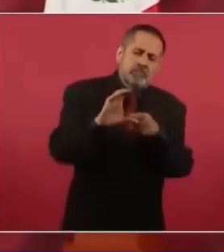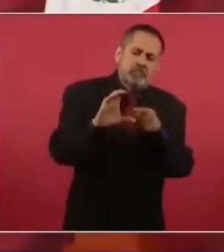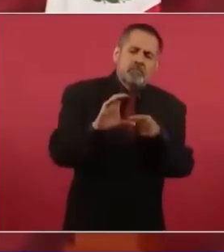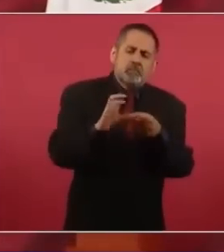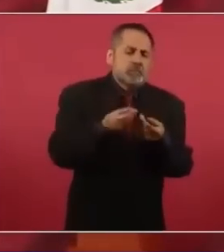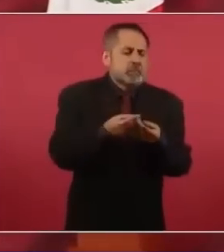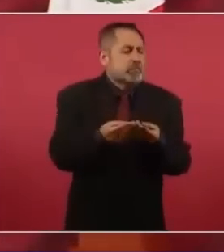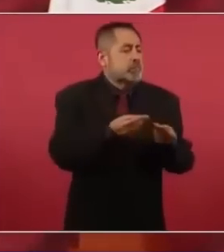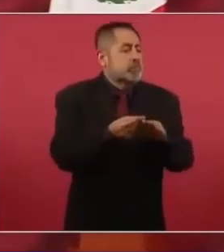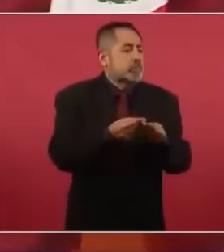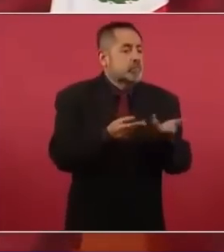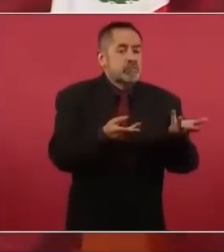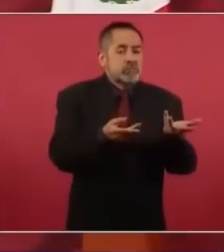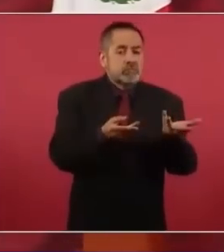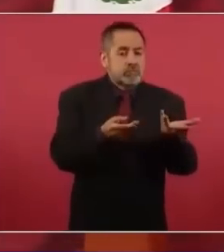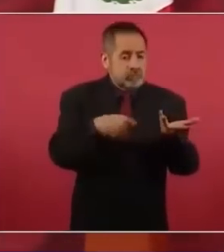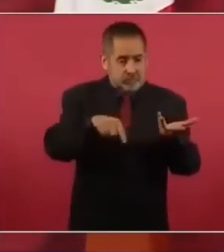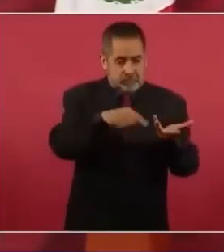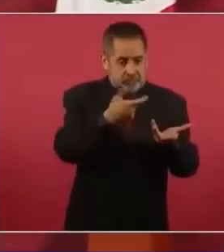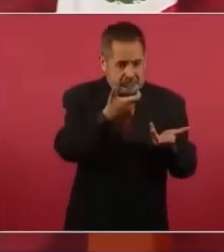¿cuánto dinero se queda?